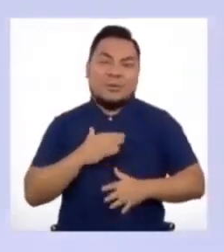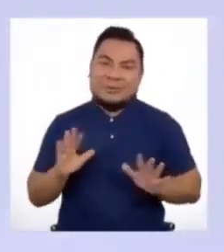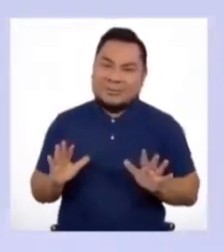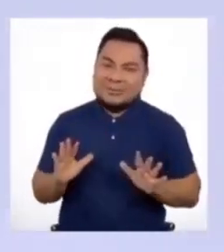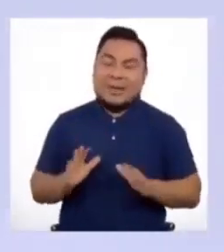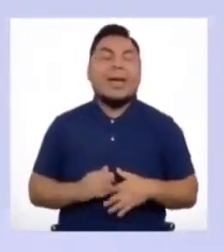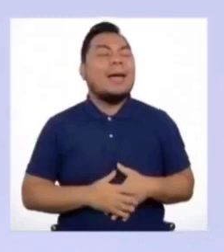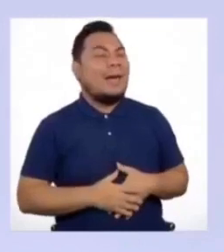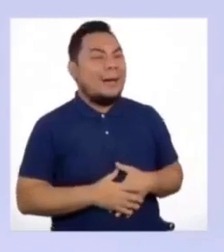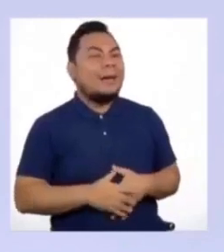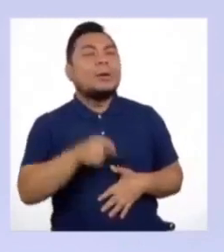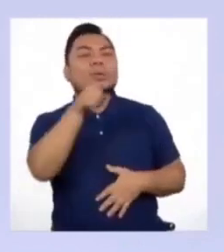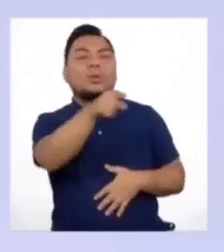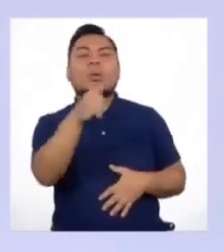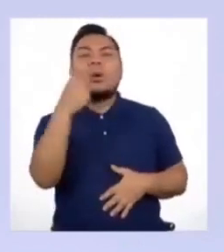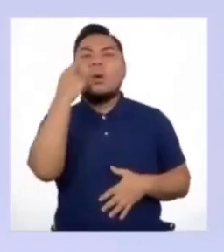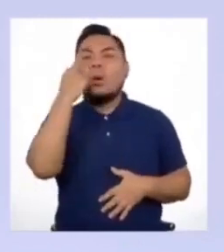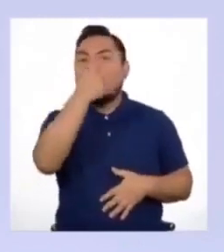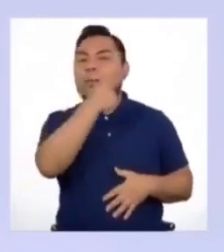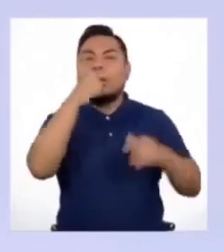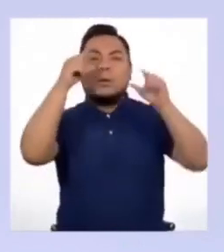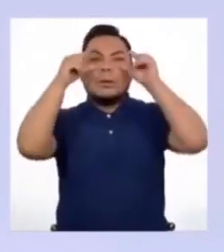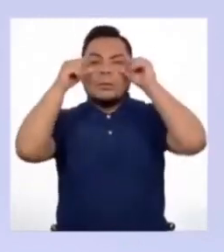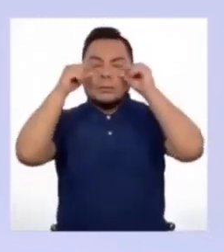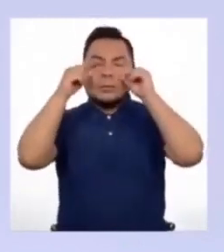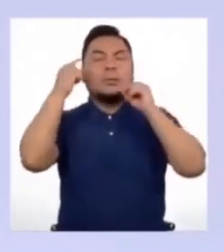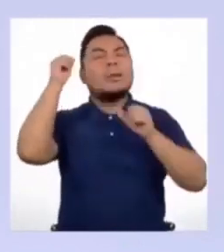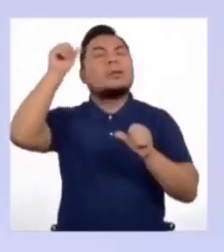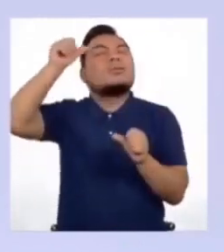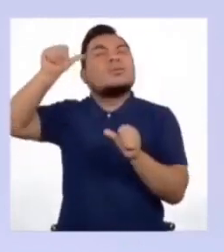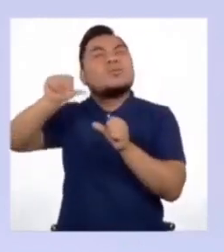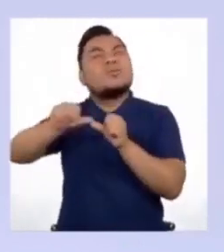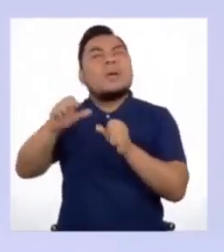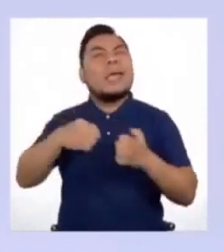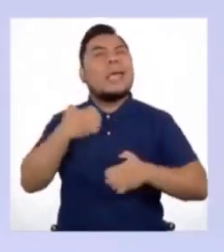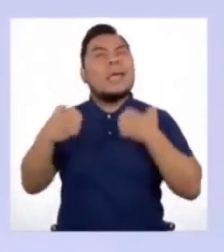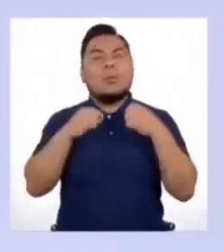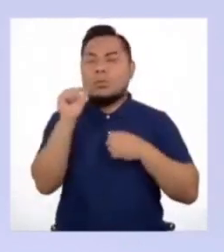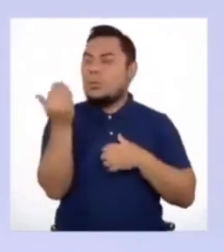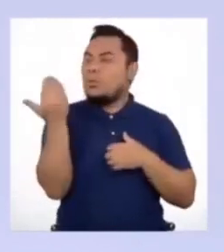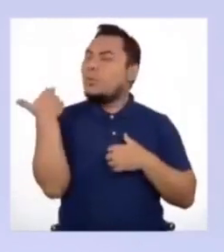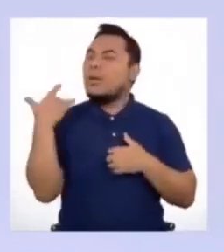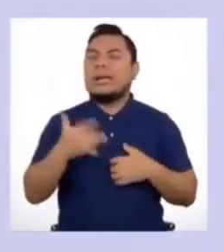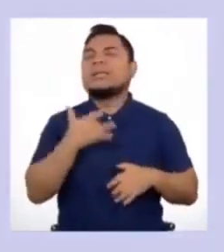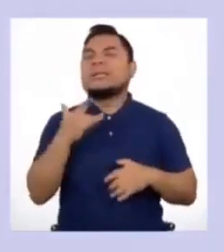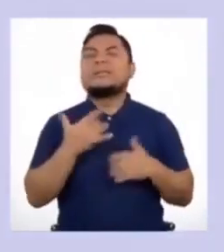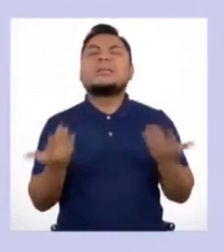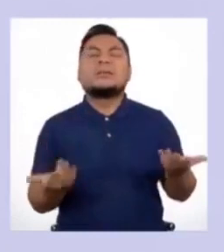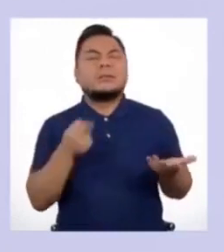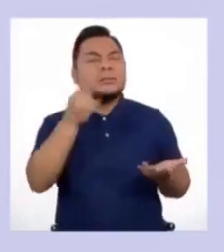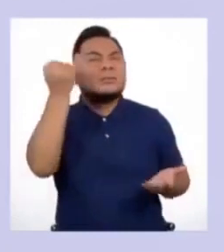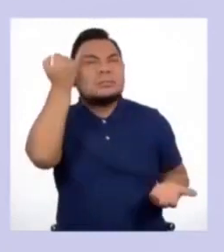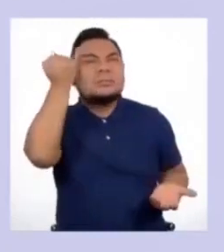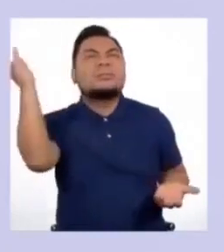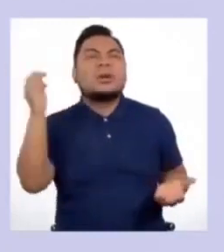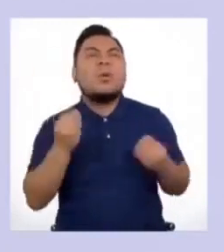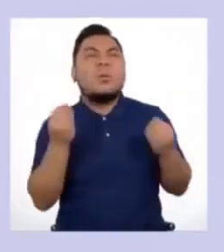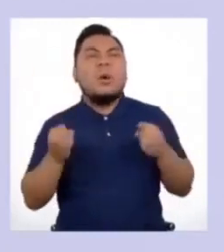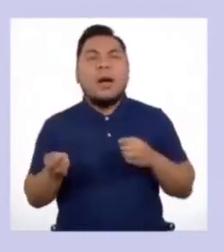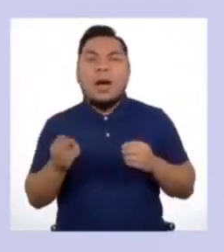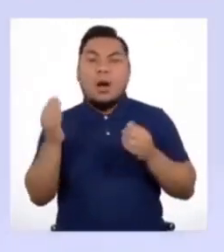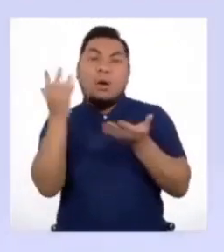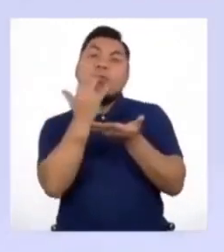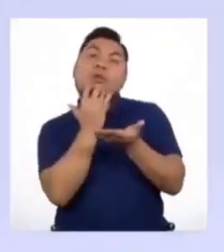Si cierras los ojos y recuerdas una emoción en particular que has sentido últimamente, ¿te imaginas formas o